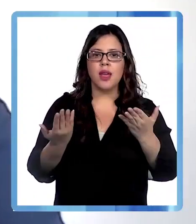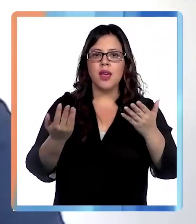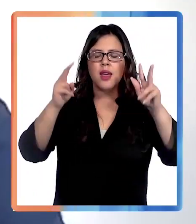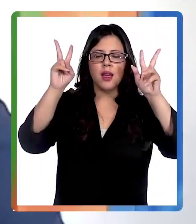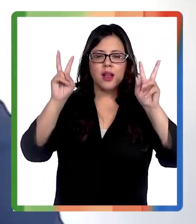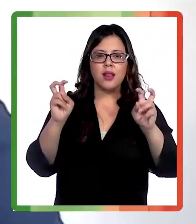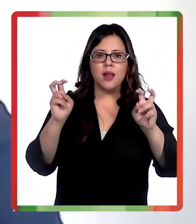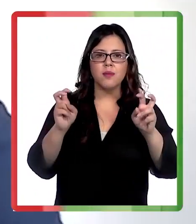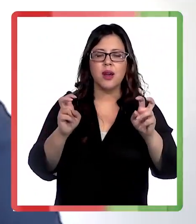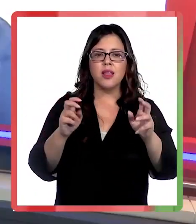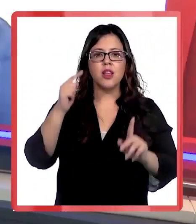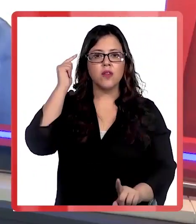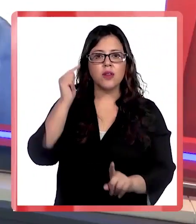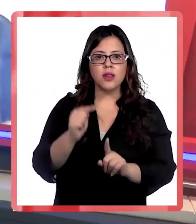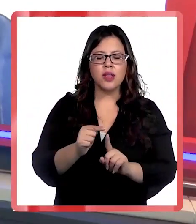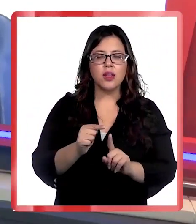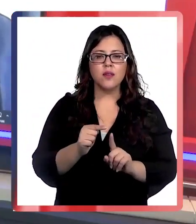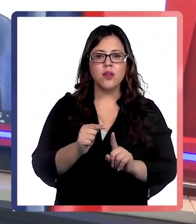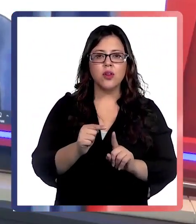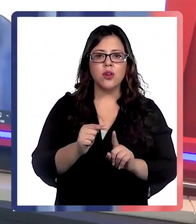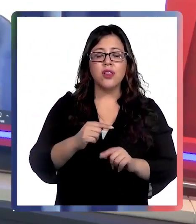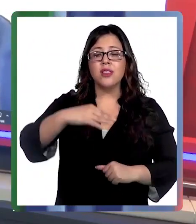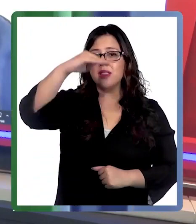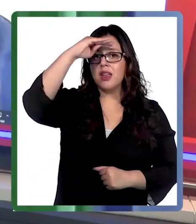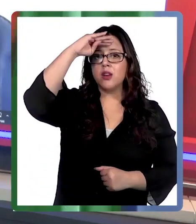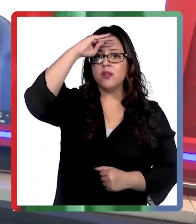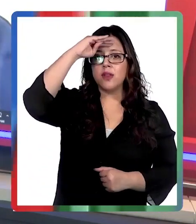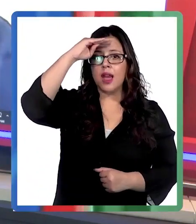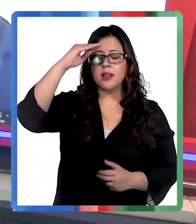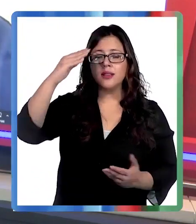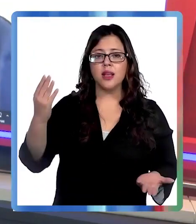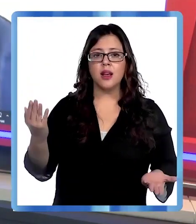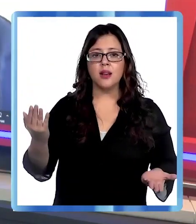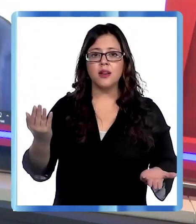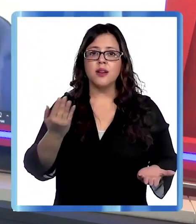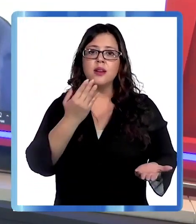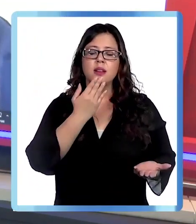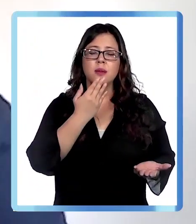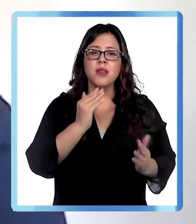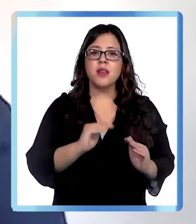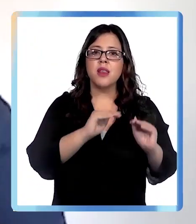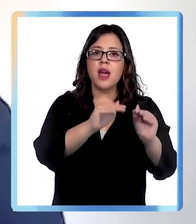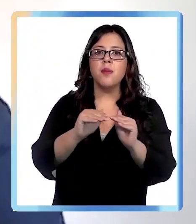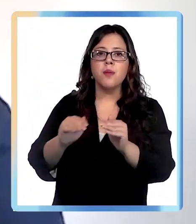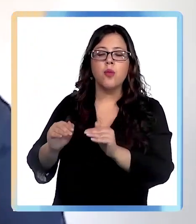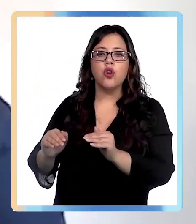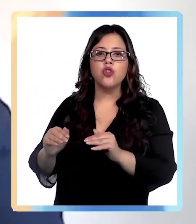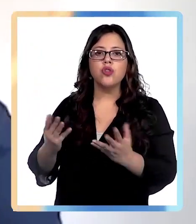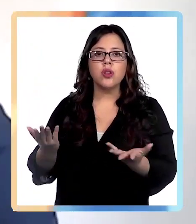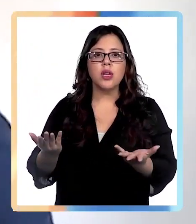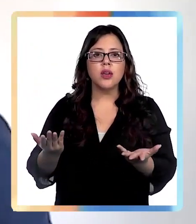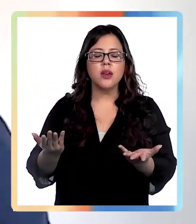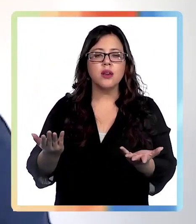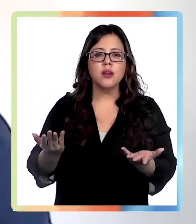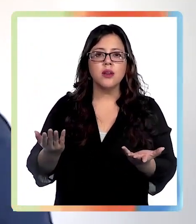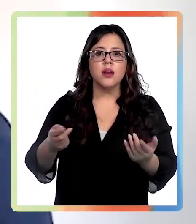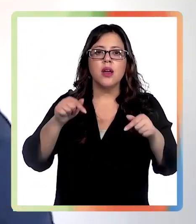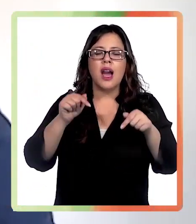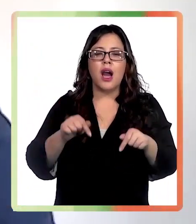partir de este propósito de generar confianzas y de generar apoyos, más bien